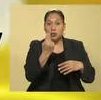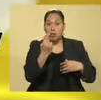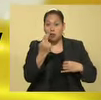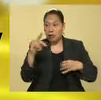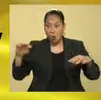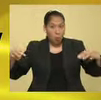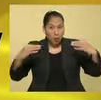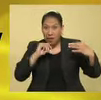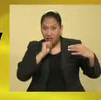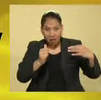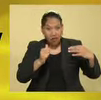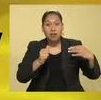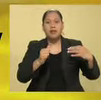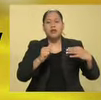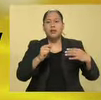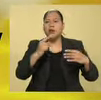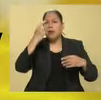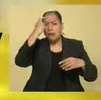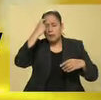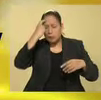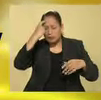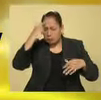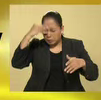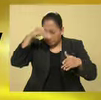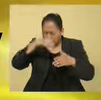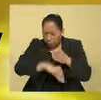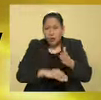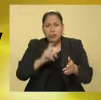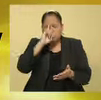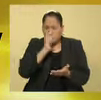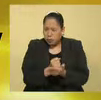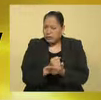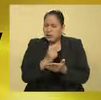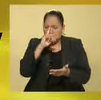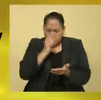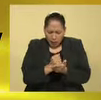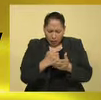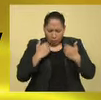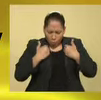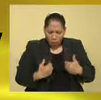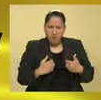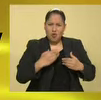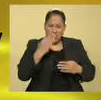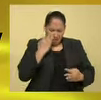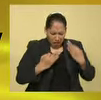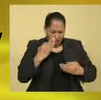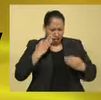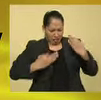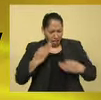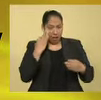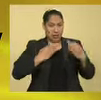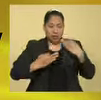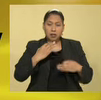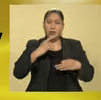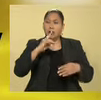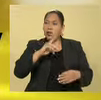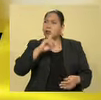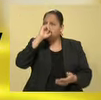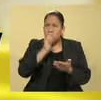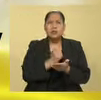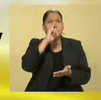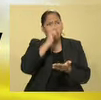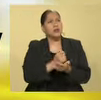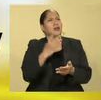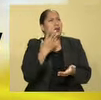muy fuertes, pero muy fuertes, de obsesión sobre el físico. Una insuficiencia muy fuerte, ¿no? Sí, y